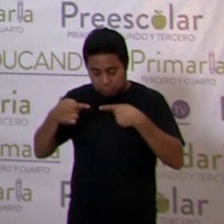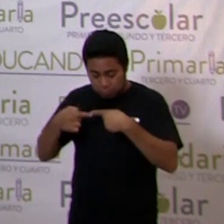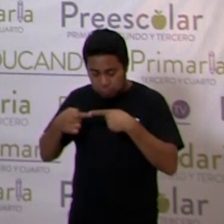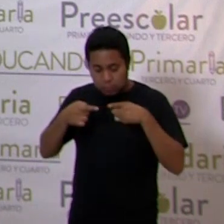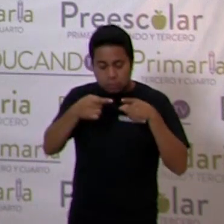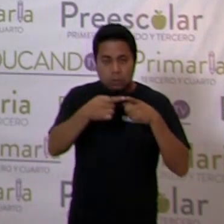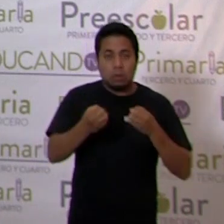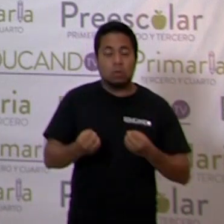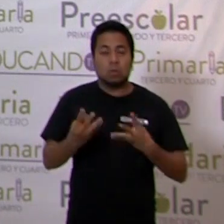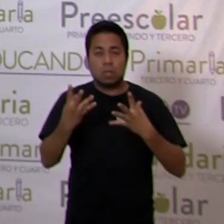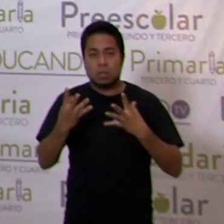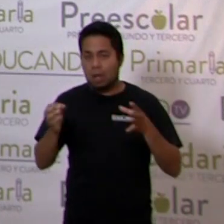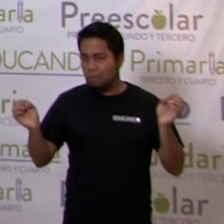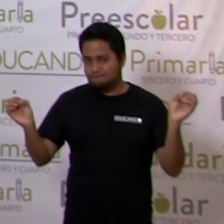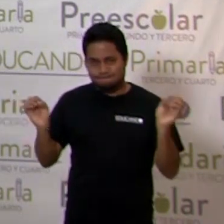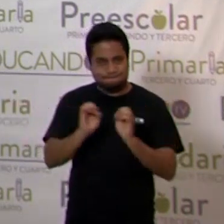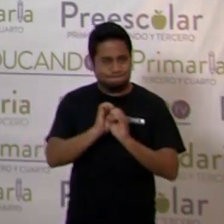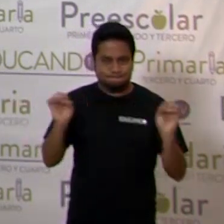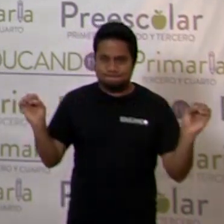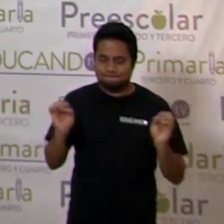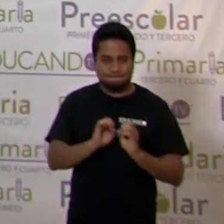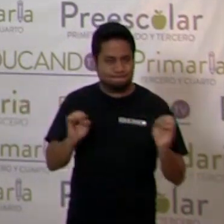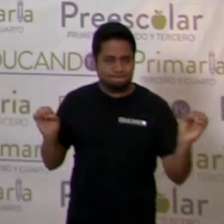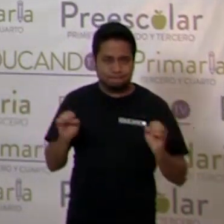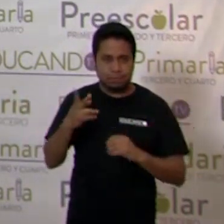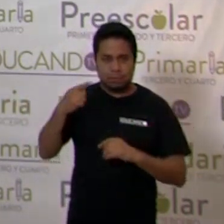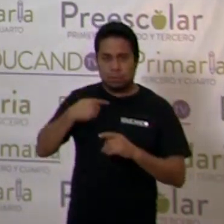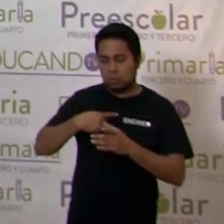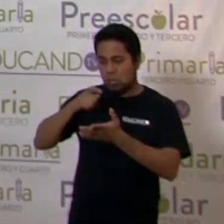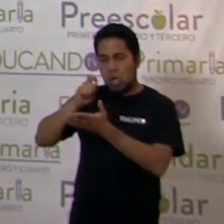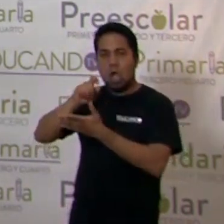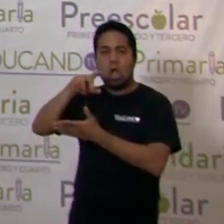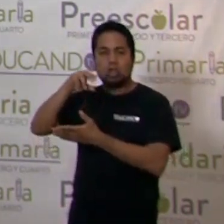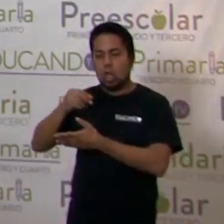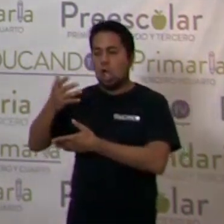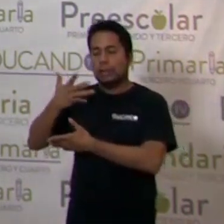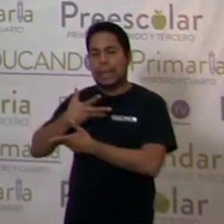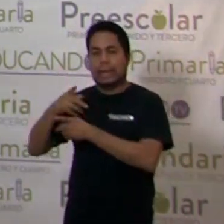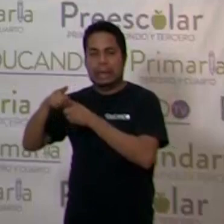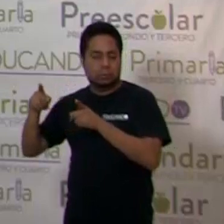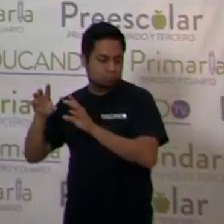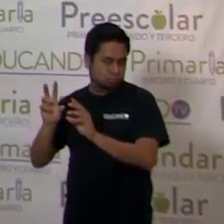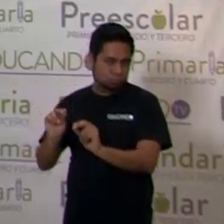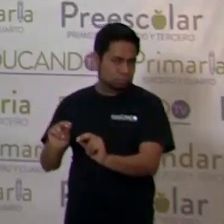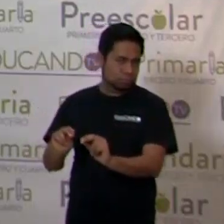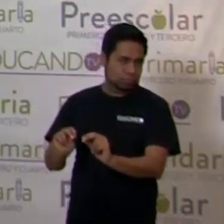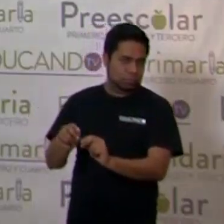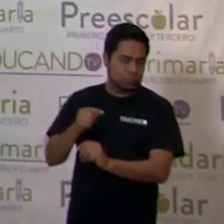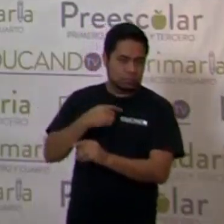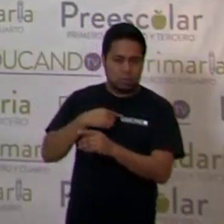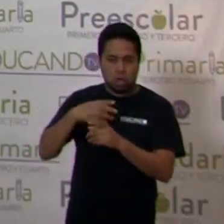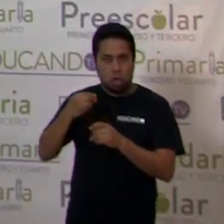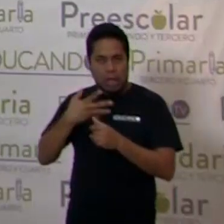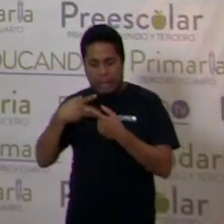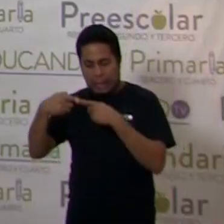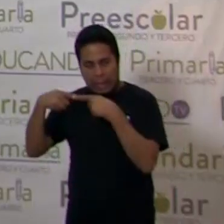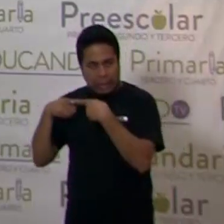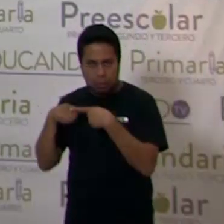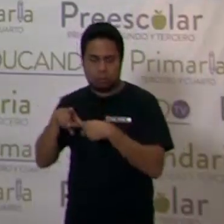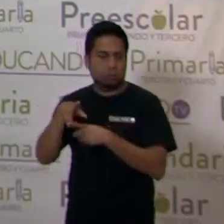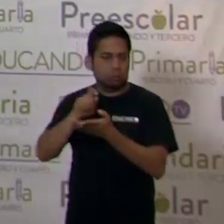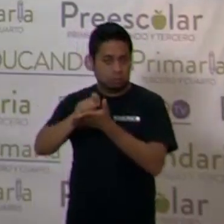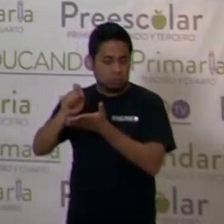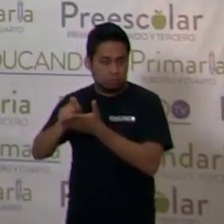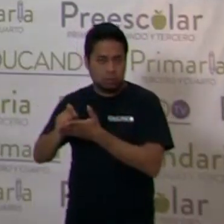tiene No tiene ninguno pero yo no lo voy a escribir allí No tiene lados no O no tiene vértices cuando